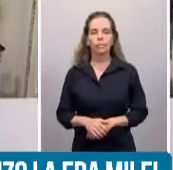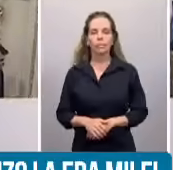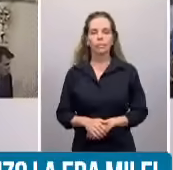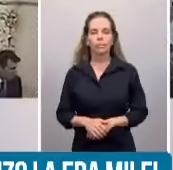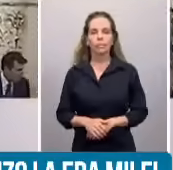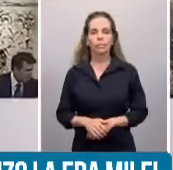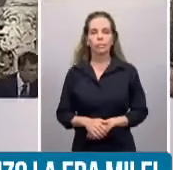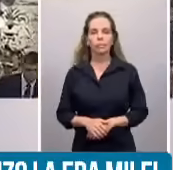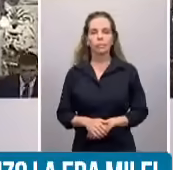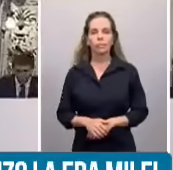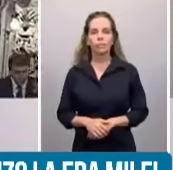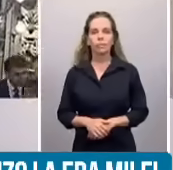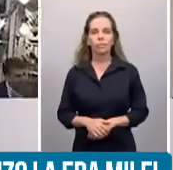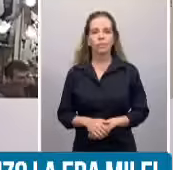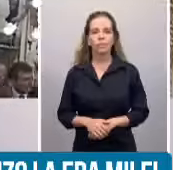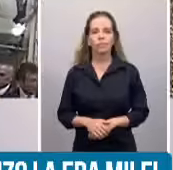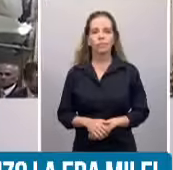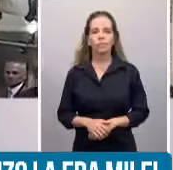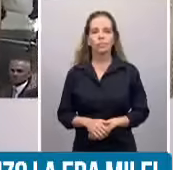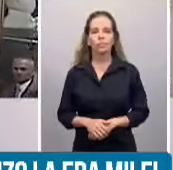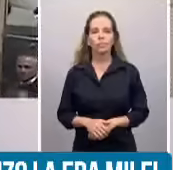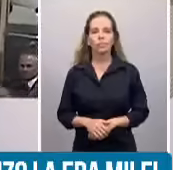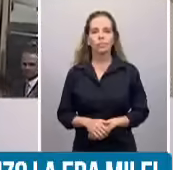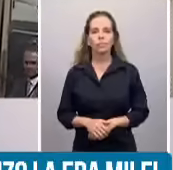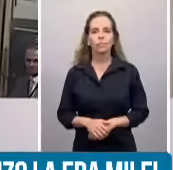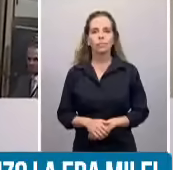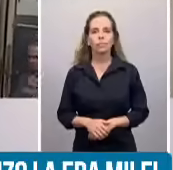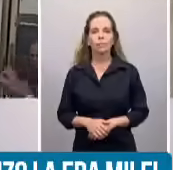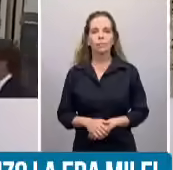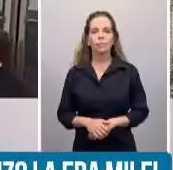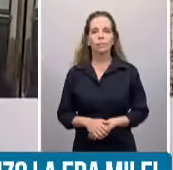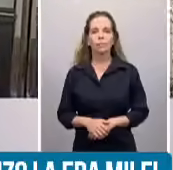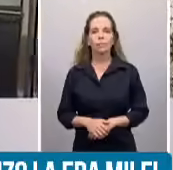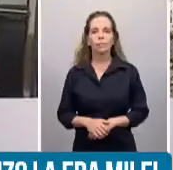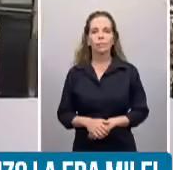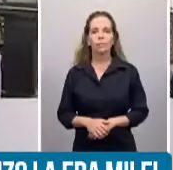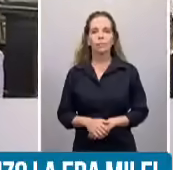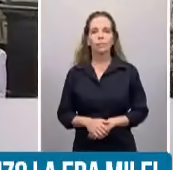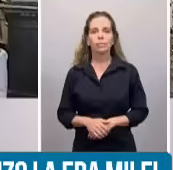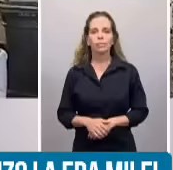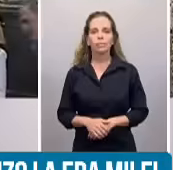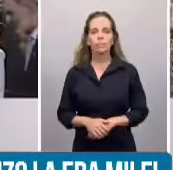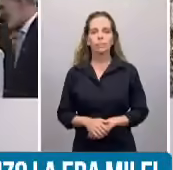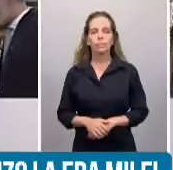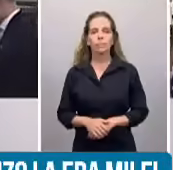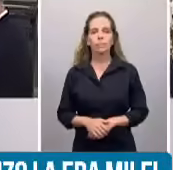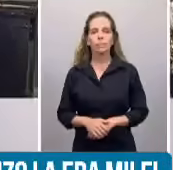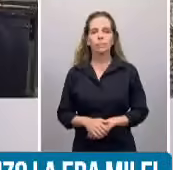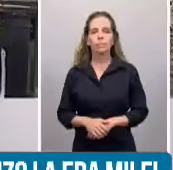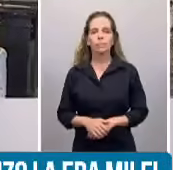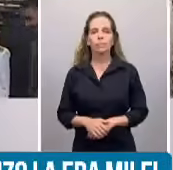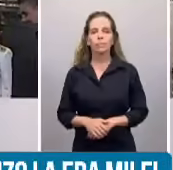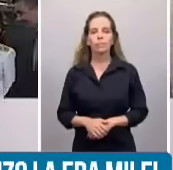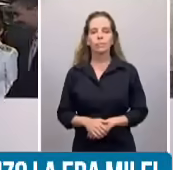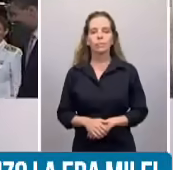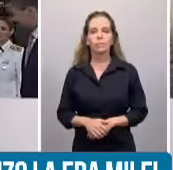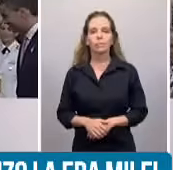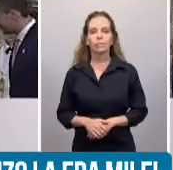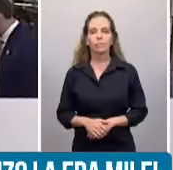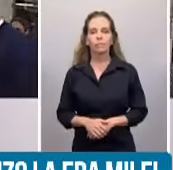y me parece que se acerca bastante a lo de Milei. Es un pensamiento de nosotros. Obvio, estamos para Víctor Orbán echó a George Soros de su país.